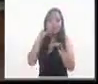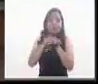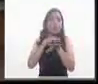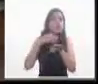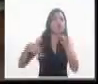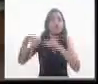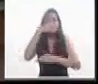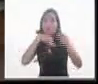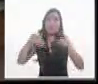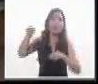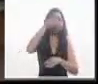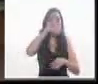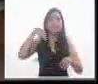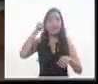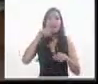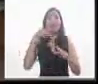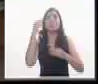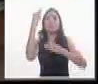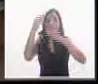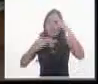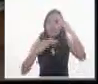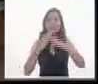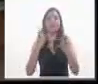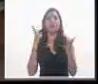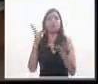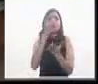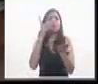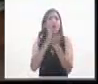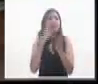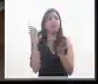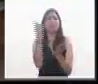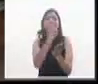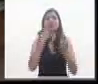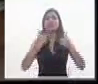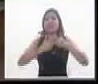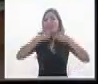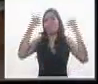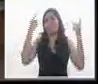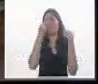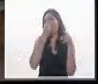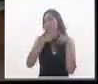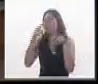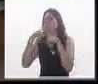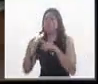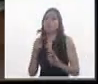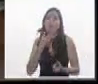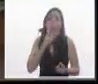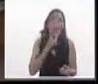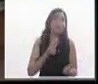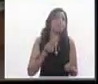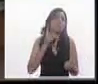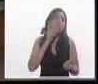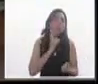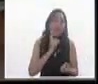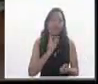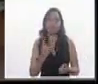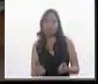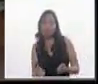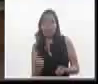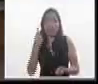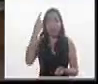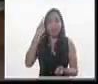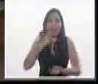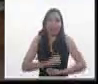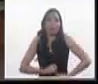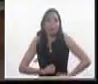esta sociedad en este mundo en esta ciudad tan grande y tan diversa hombres mujeres chicos grandes